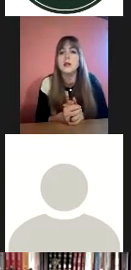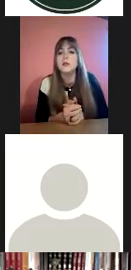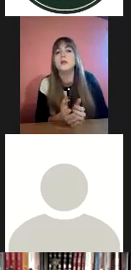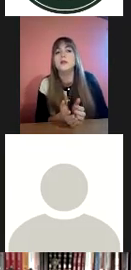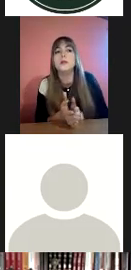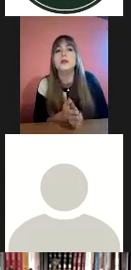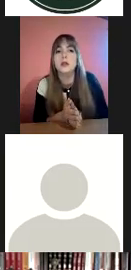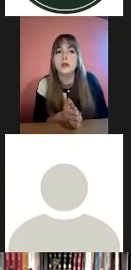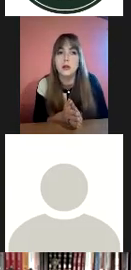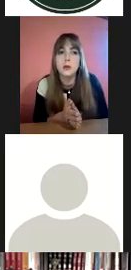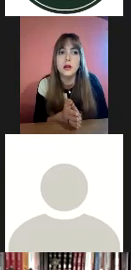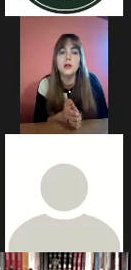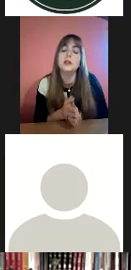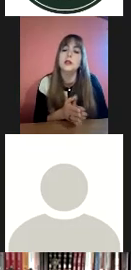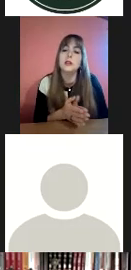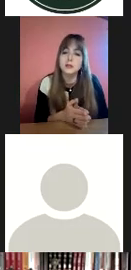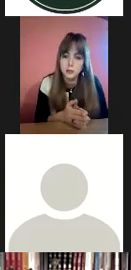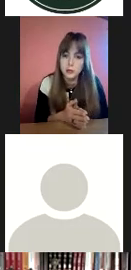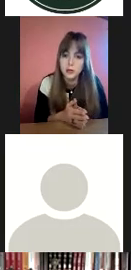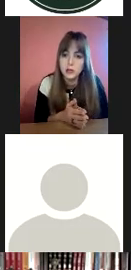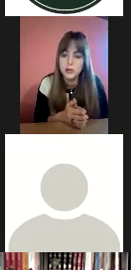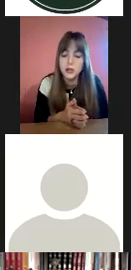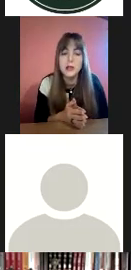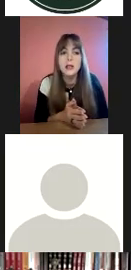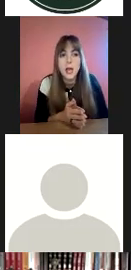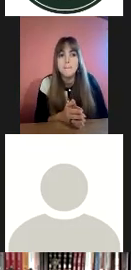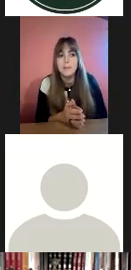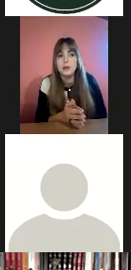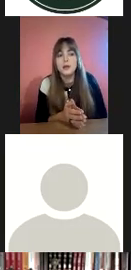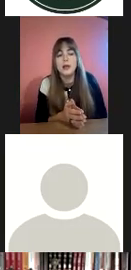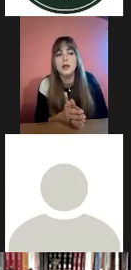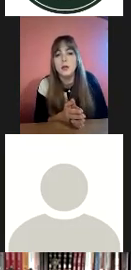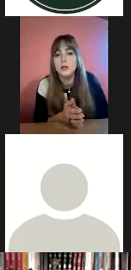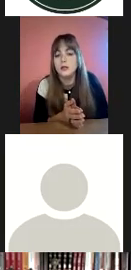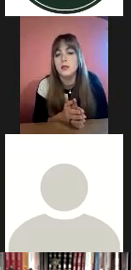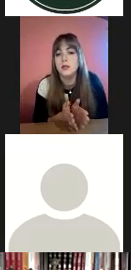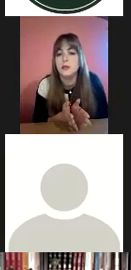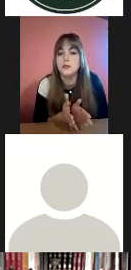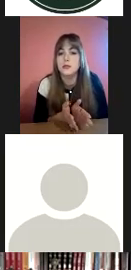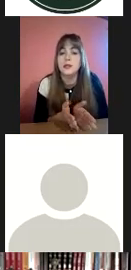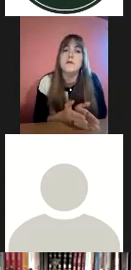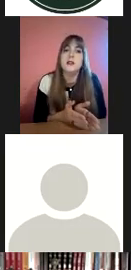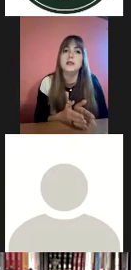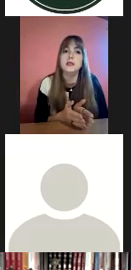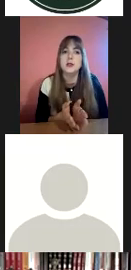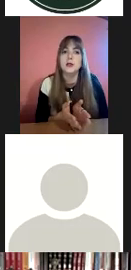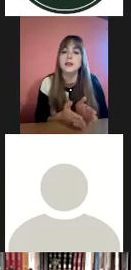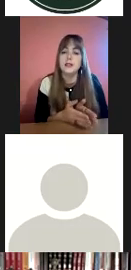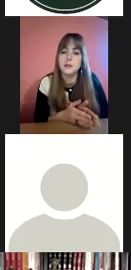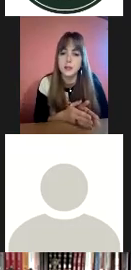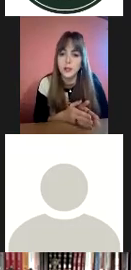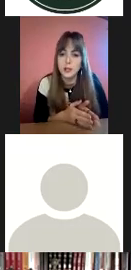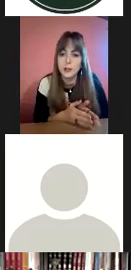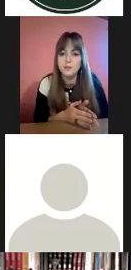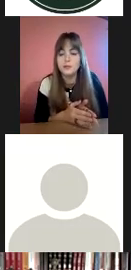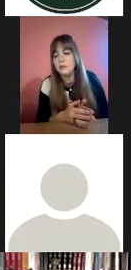universidades, bueno, mismo los colegios de abogados que tienen los institutos de derecho animal, pero no hay educación desde que somos infantes o que